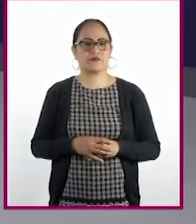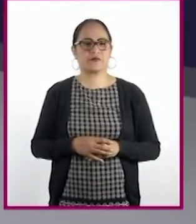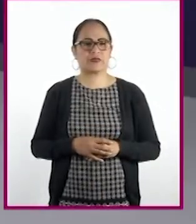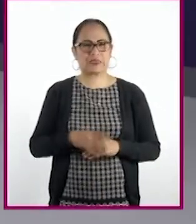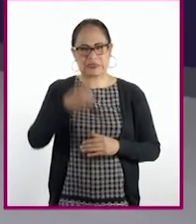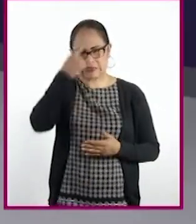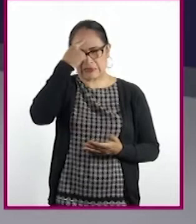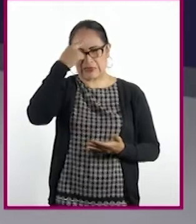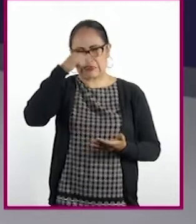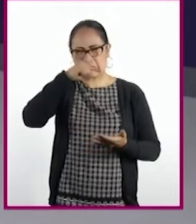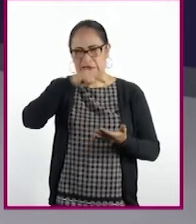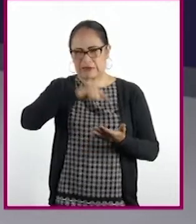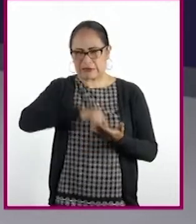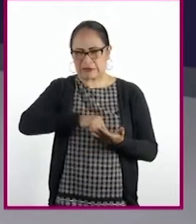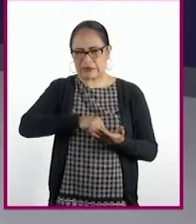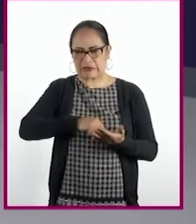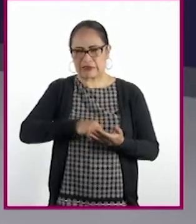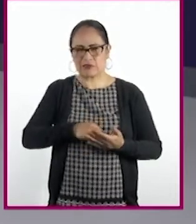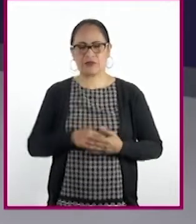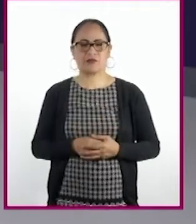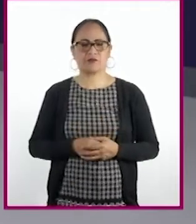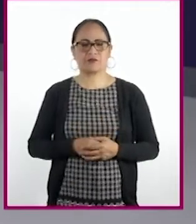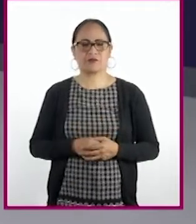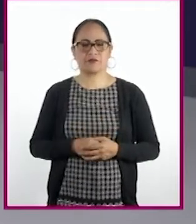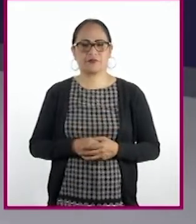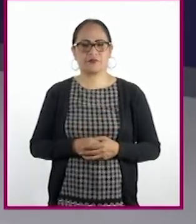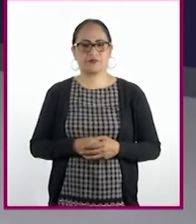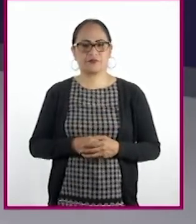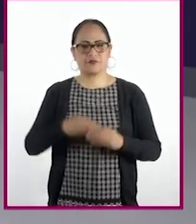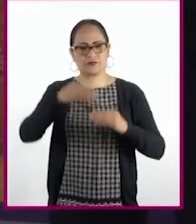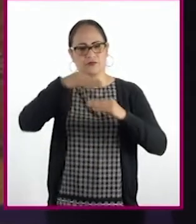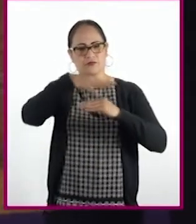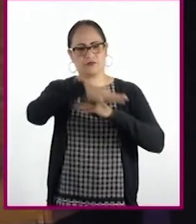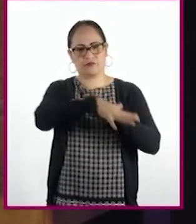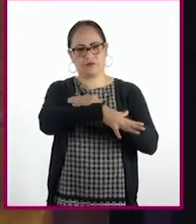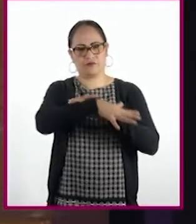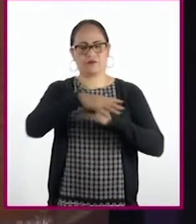creo que la inclinación está hacia aquel sentido.